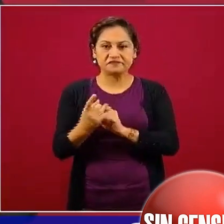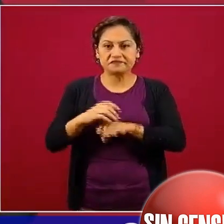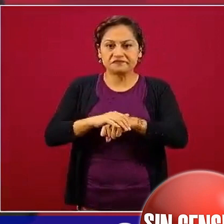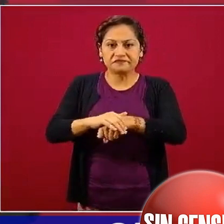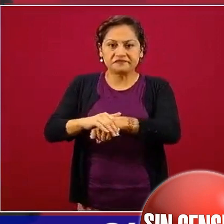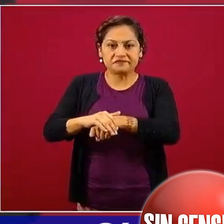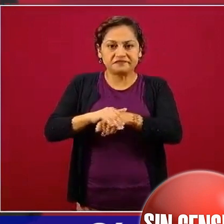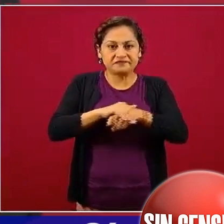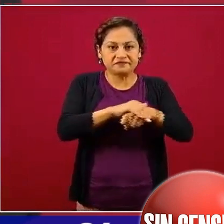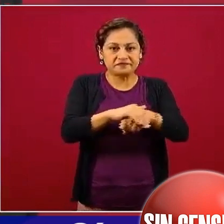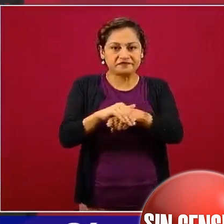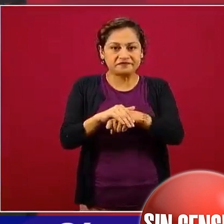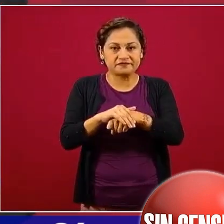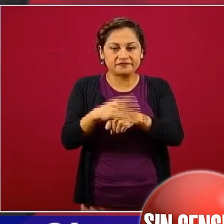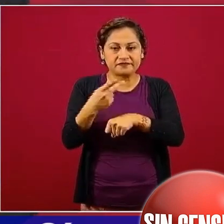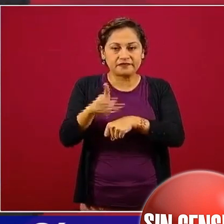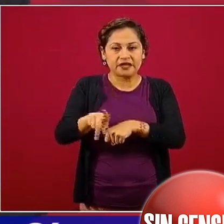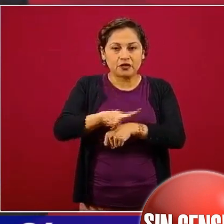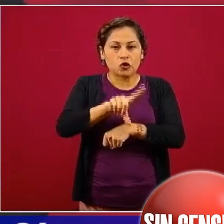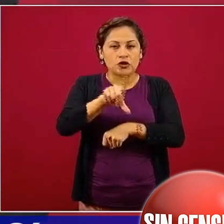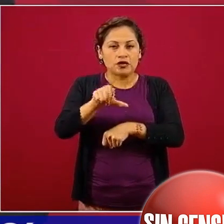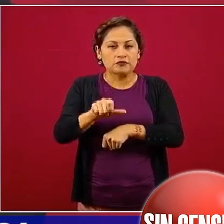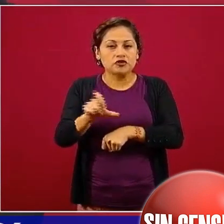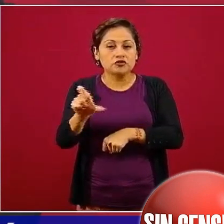pero a la hora de las definiciones